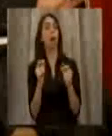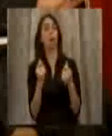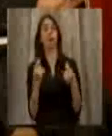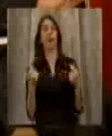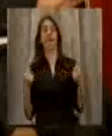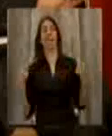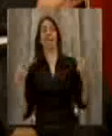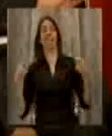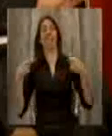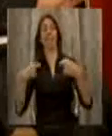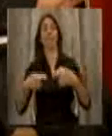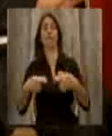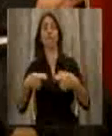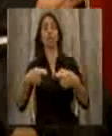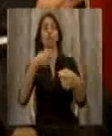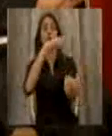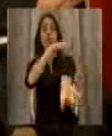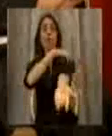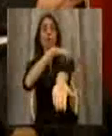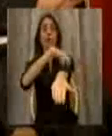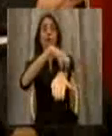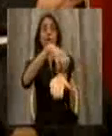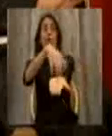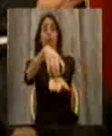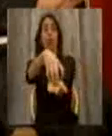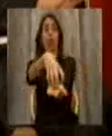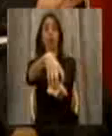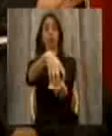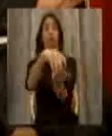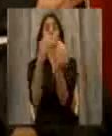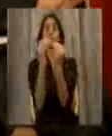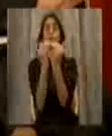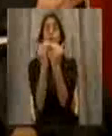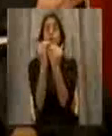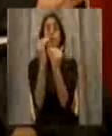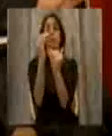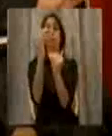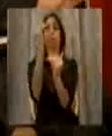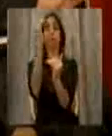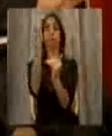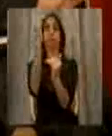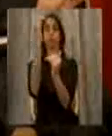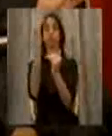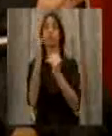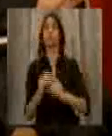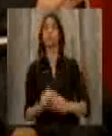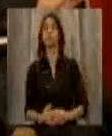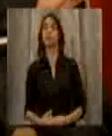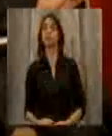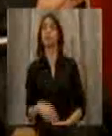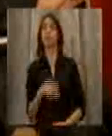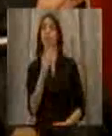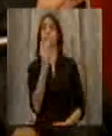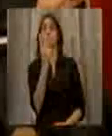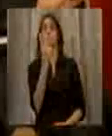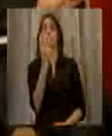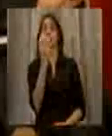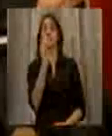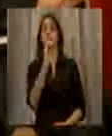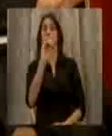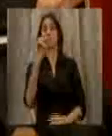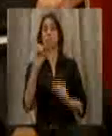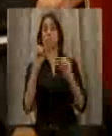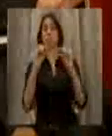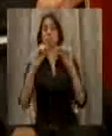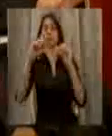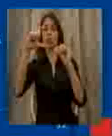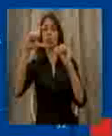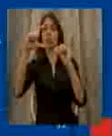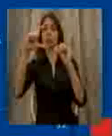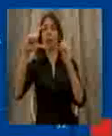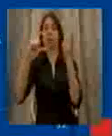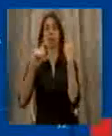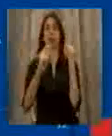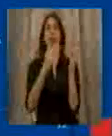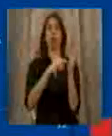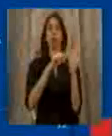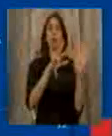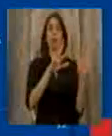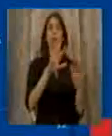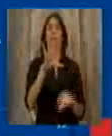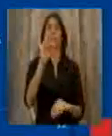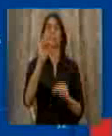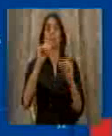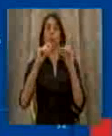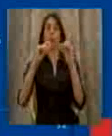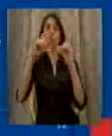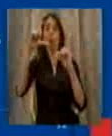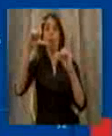inversión regional con un aumento sustancial, 30% más que en el año 2009,